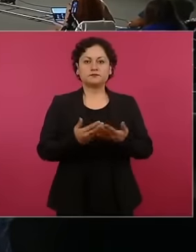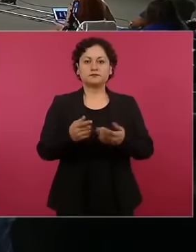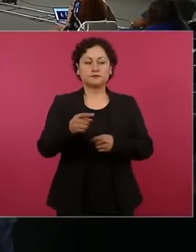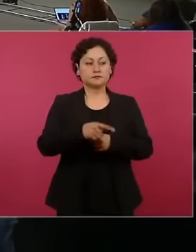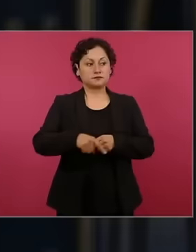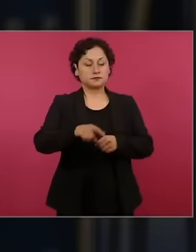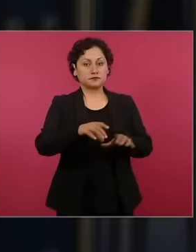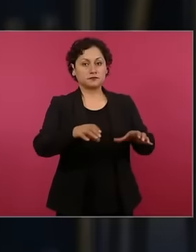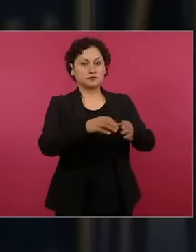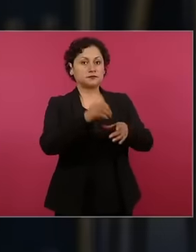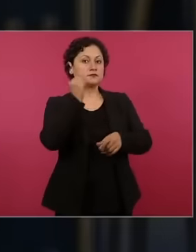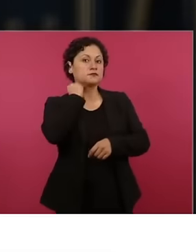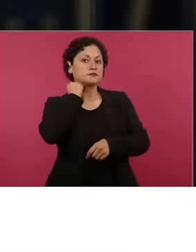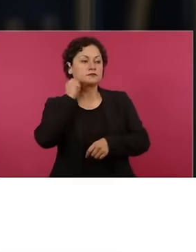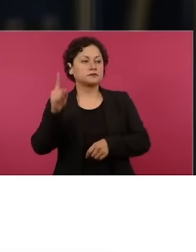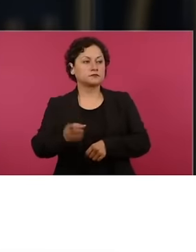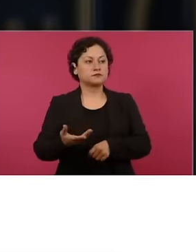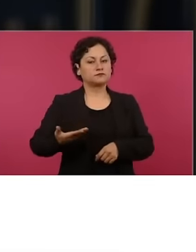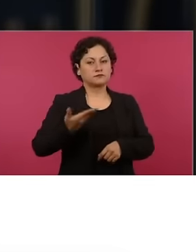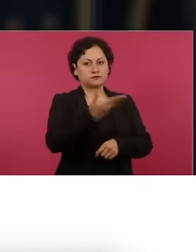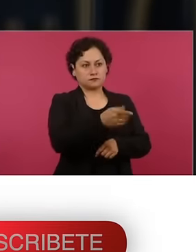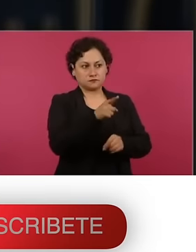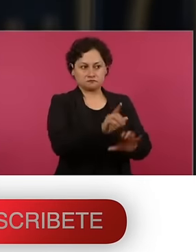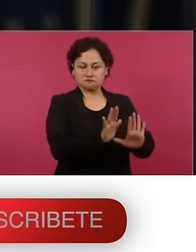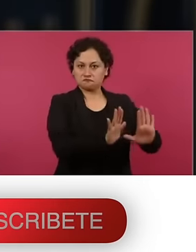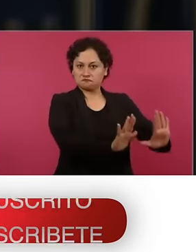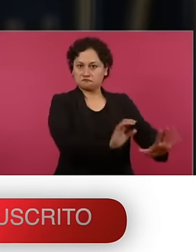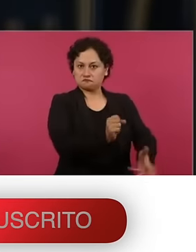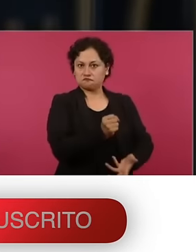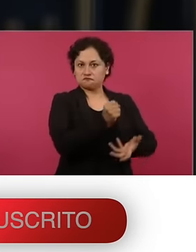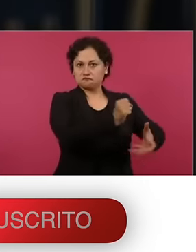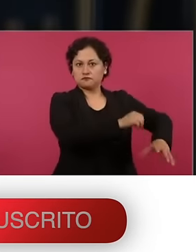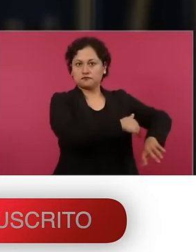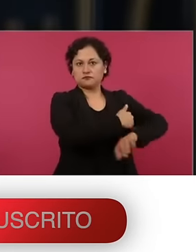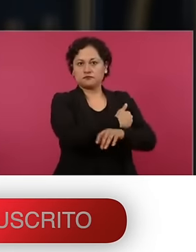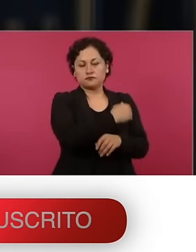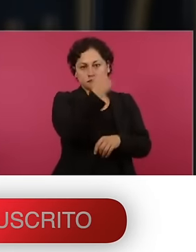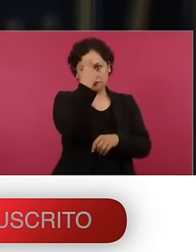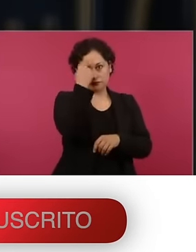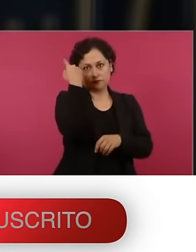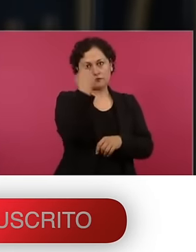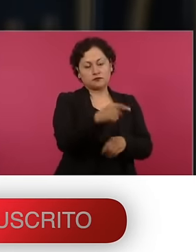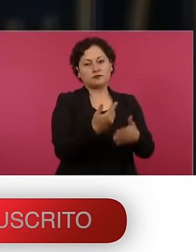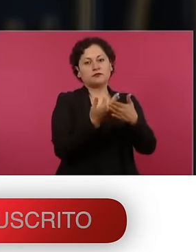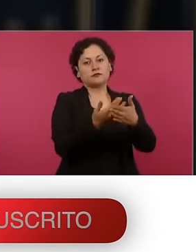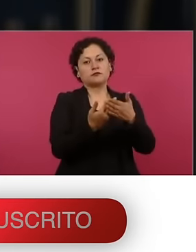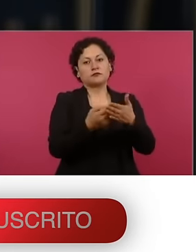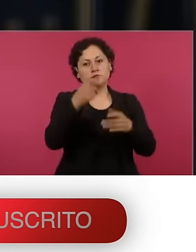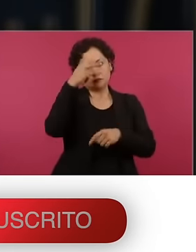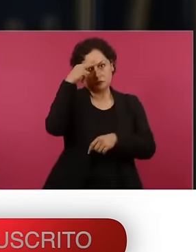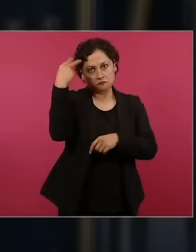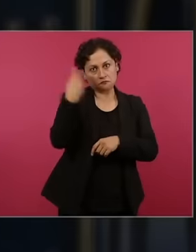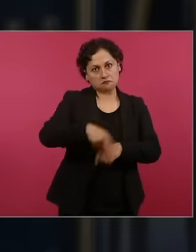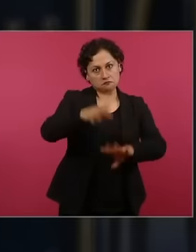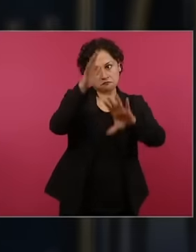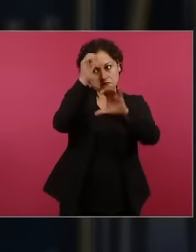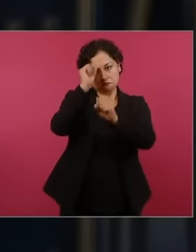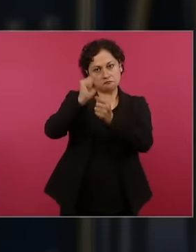país hasta que México cumpla con su parte del Trato de Agua de 1944, el cual exige